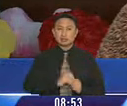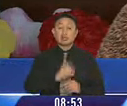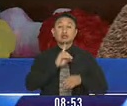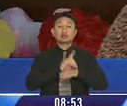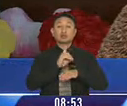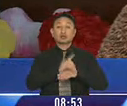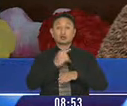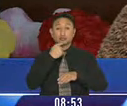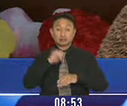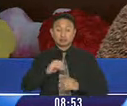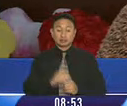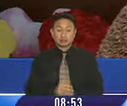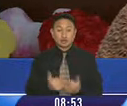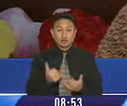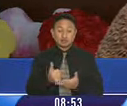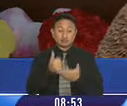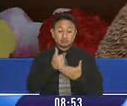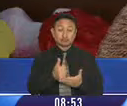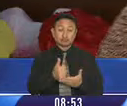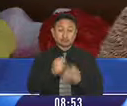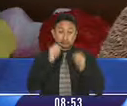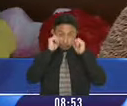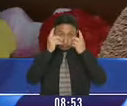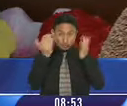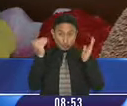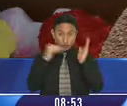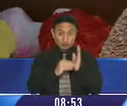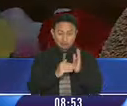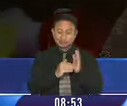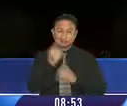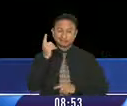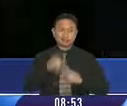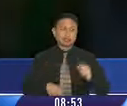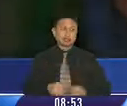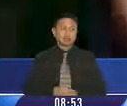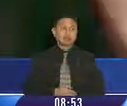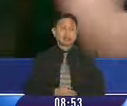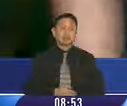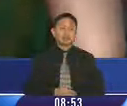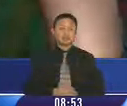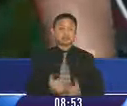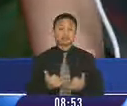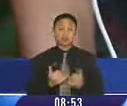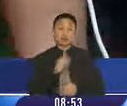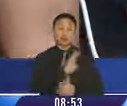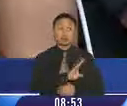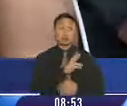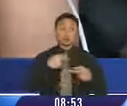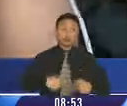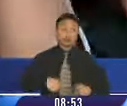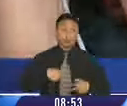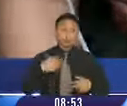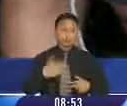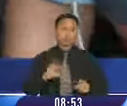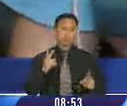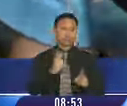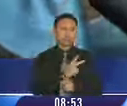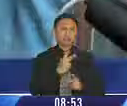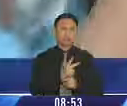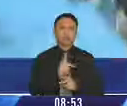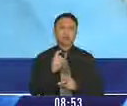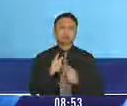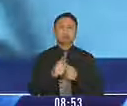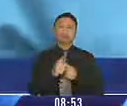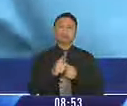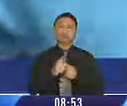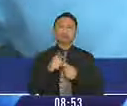nos han dicho que ya no hay tratamiento que pueda volver a ver. Hoy, la vida de Luis corre peligro. Requiere con urgencia